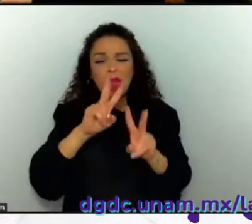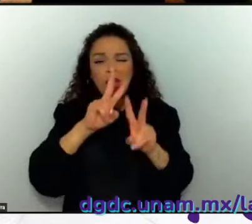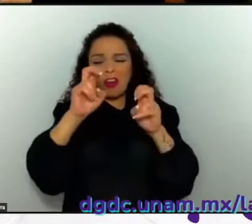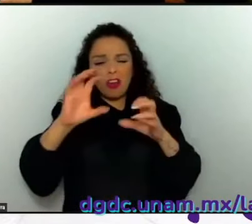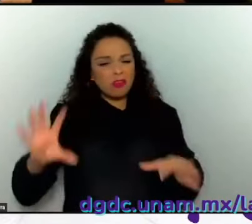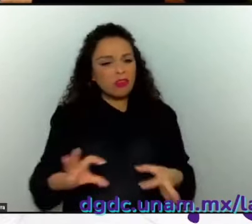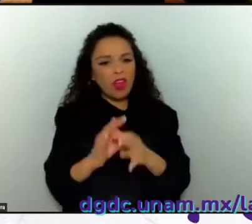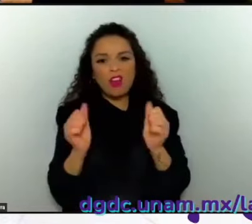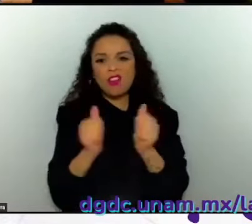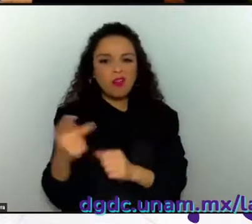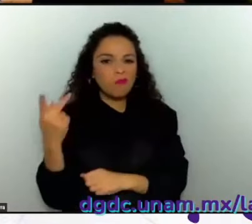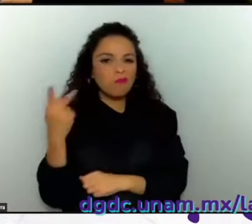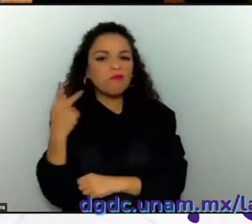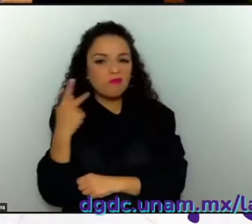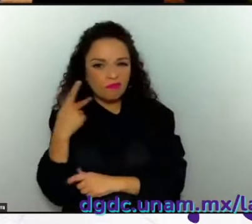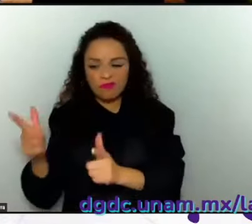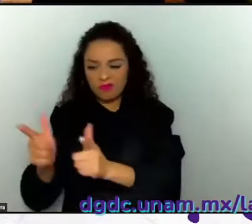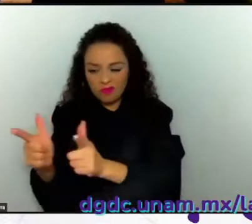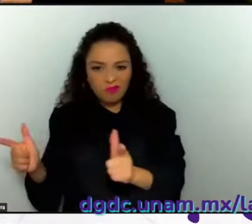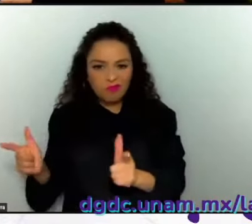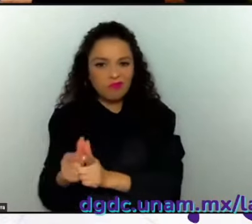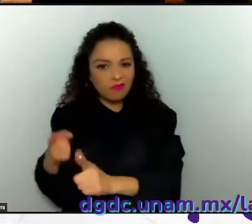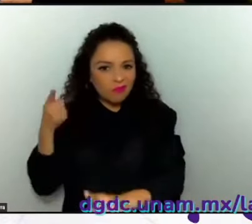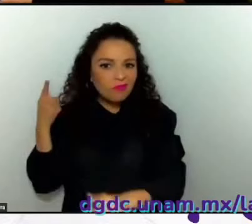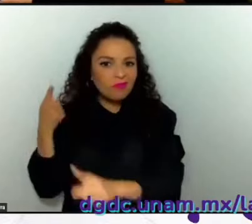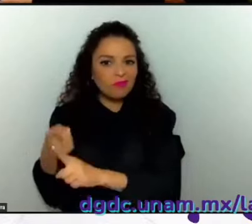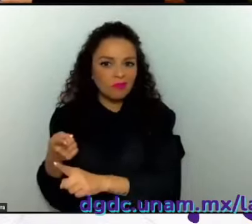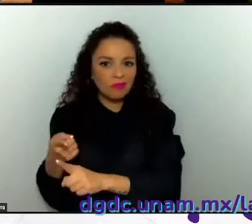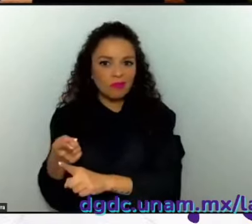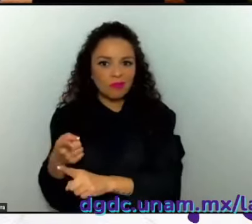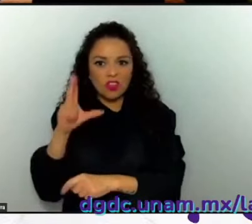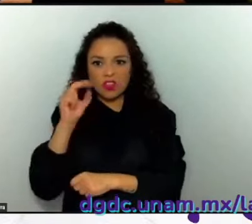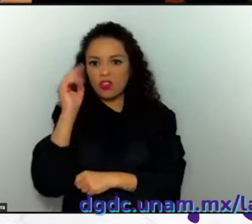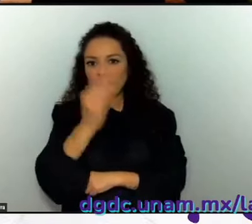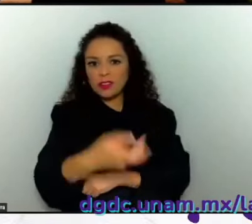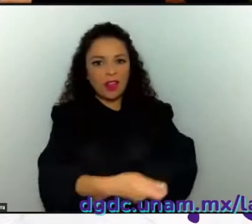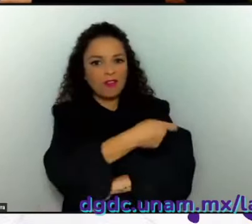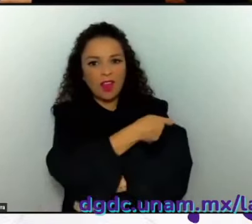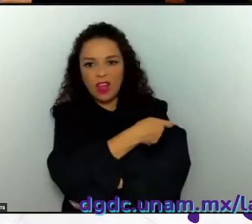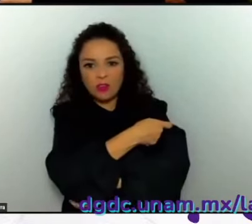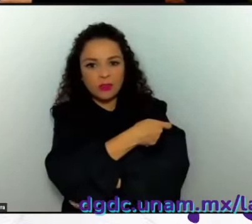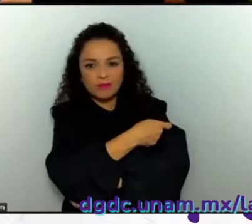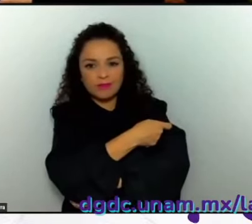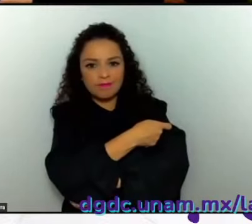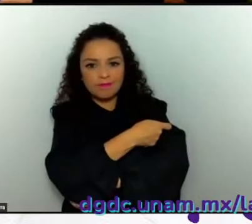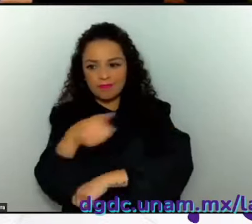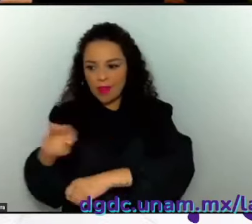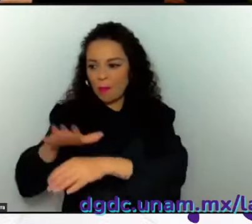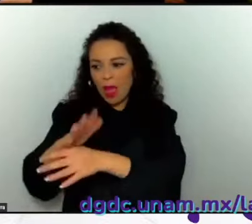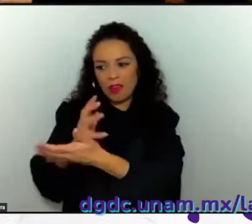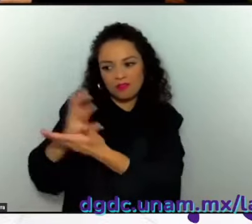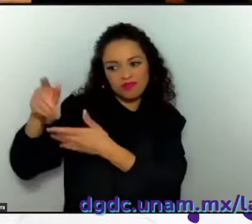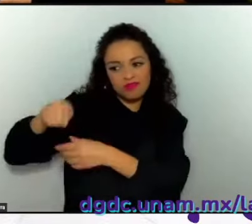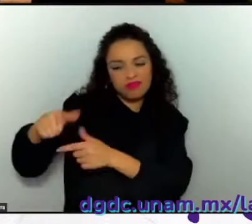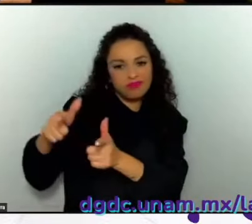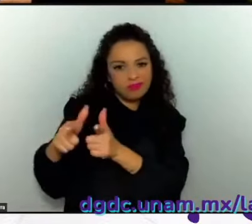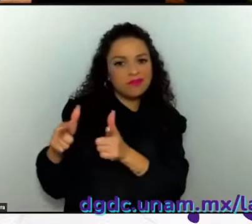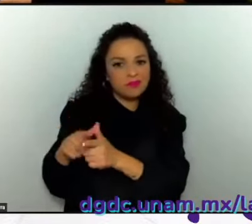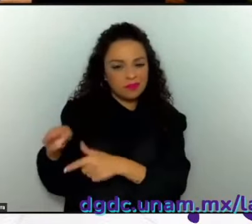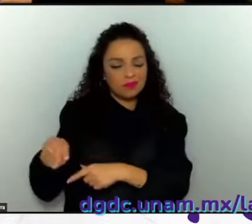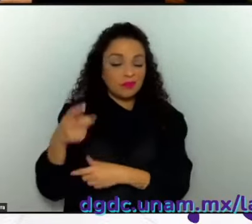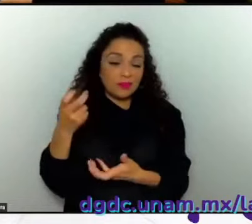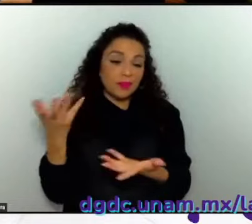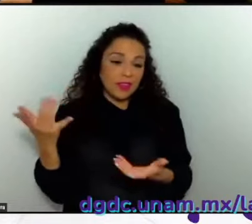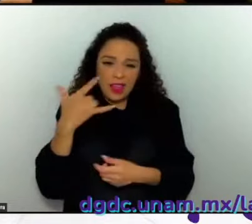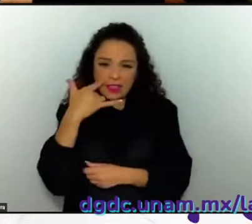grupos políticos de un espectro político los que están en contra de las vacunas más que los de otro. Parece una cosa muy extraña. Creo que ahí pues nos hace